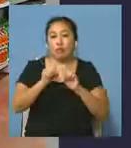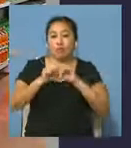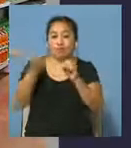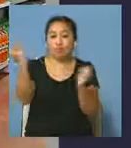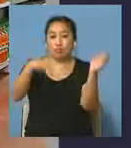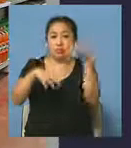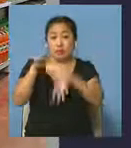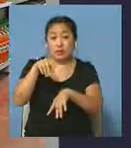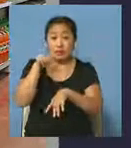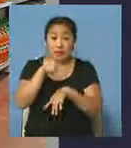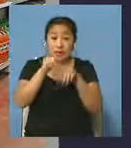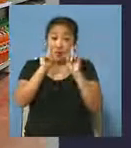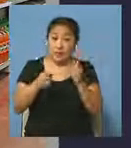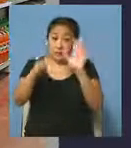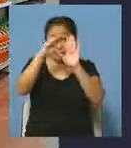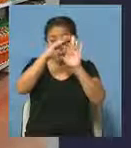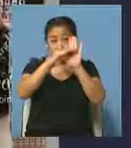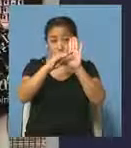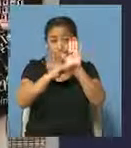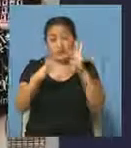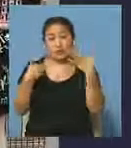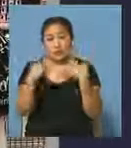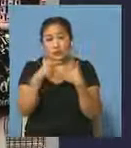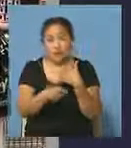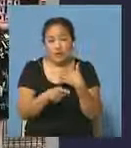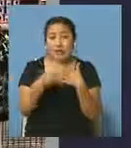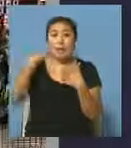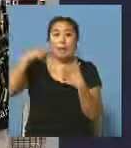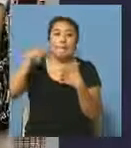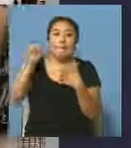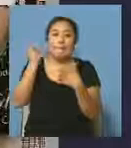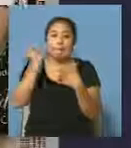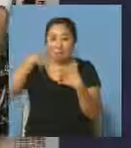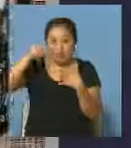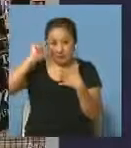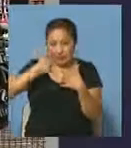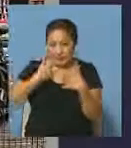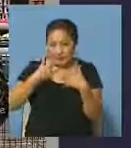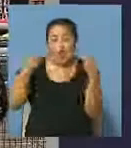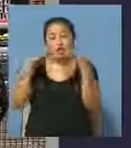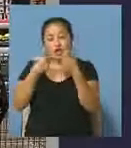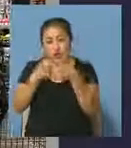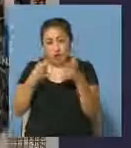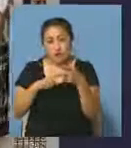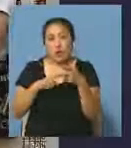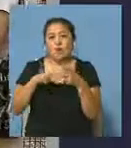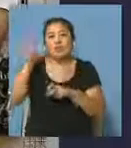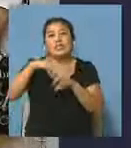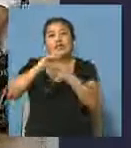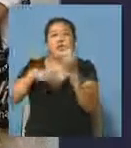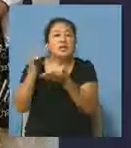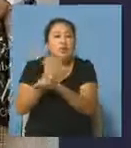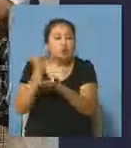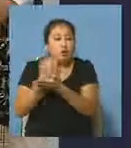supermercados. Además, esta reglamentación posibilitará que las pymes, cooperativas y emprendimientos de la agricultura